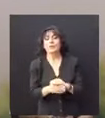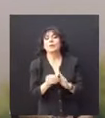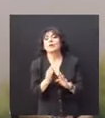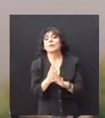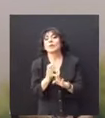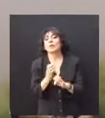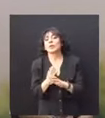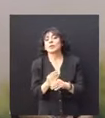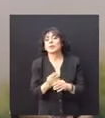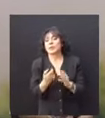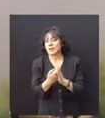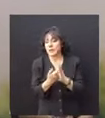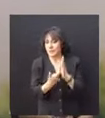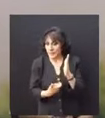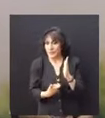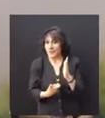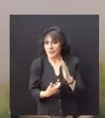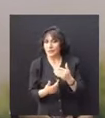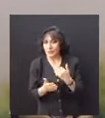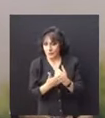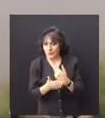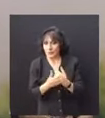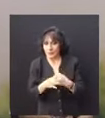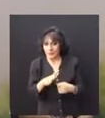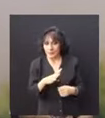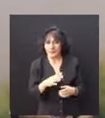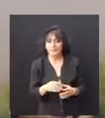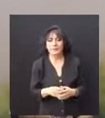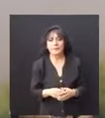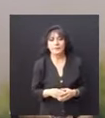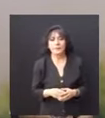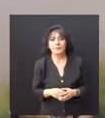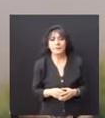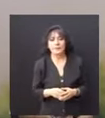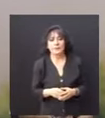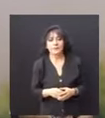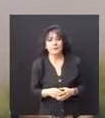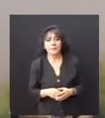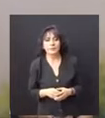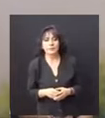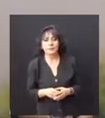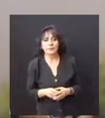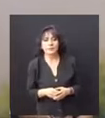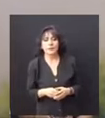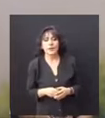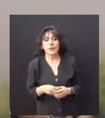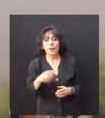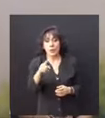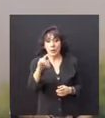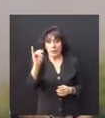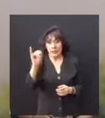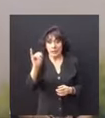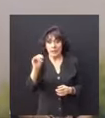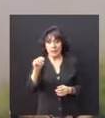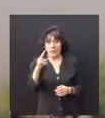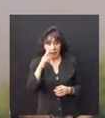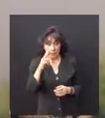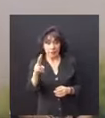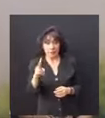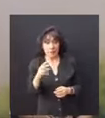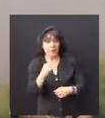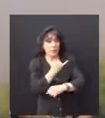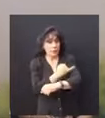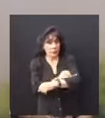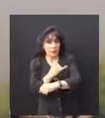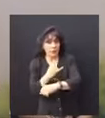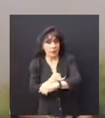Santa Marta. Y no sé si han visto el trolebús elevado de Ermita Iztapalapa. ¿Lo